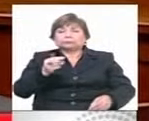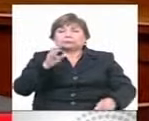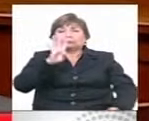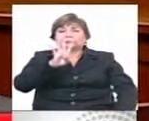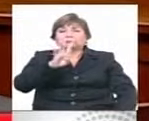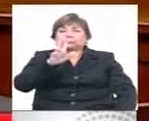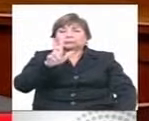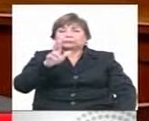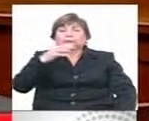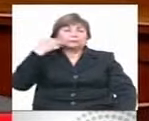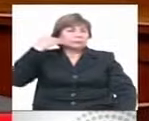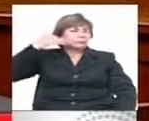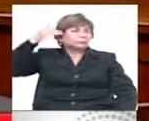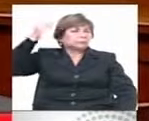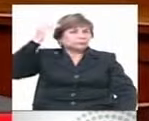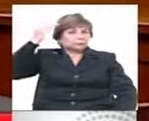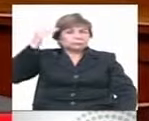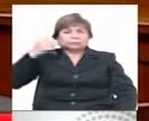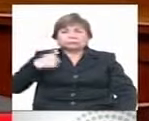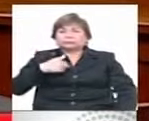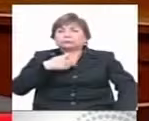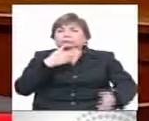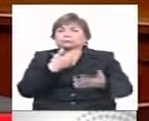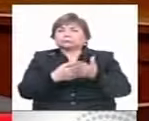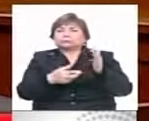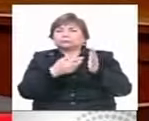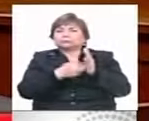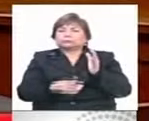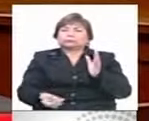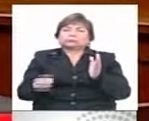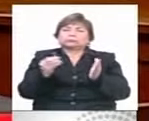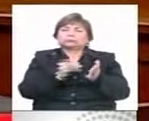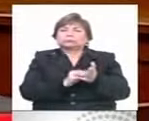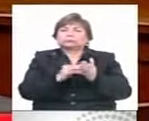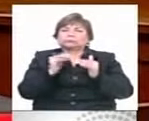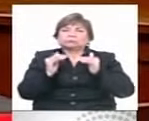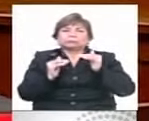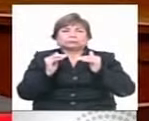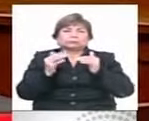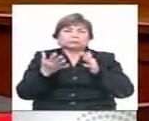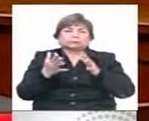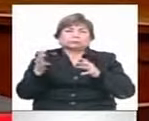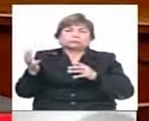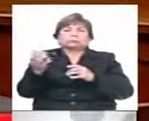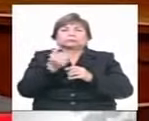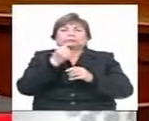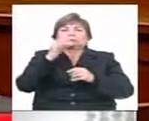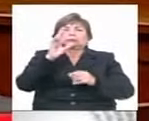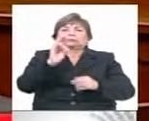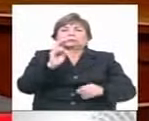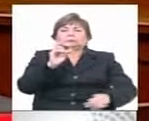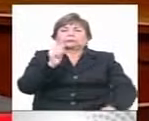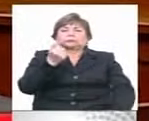557,043 adultos mayores. Nuestra propuesta es un incremento gradual para alcanzar